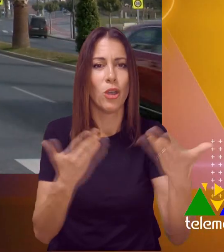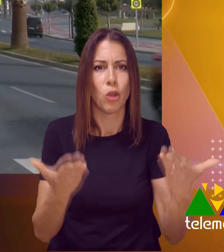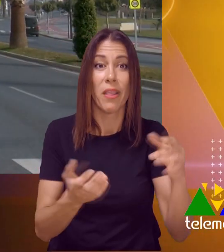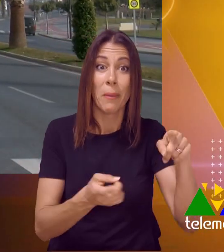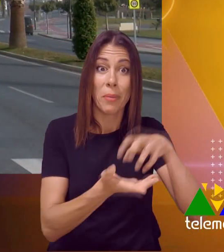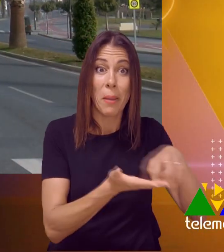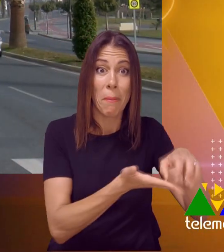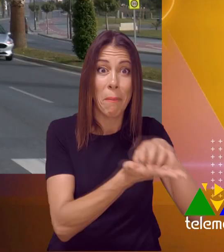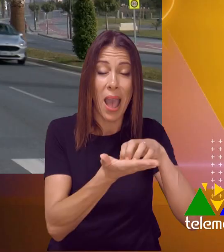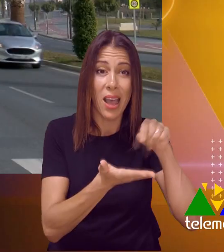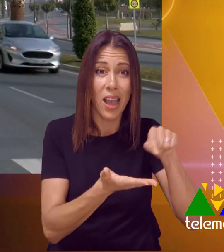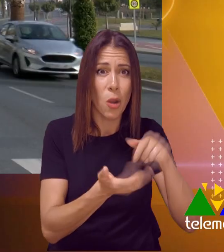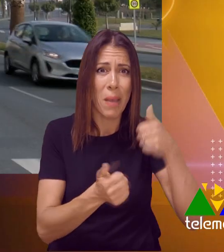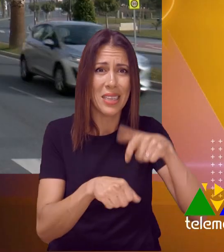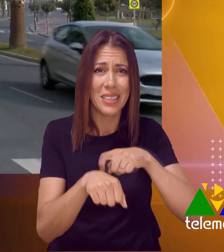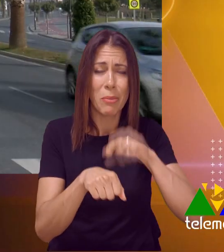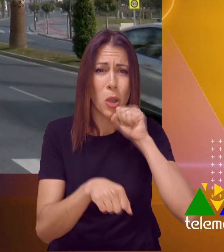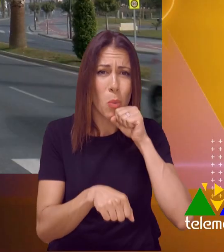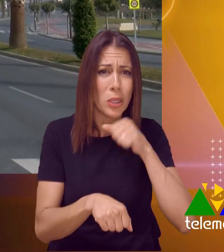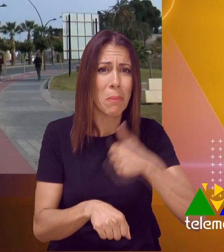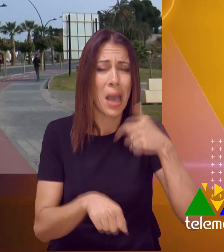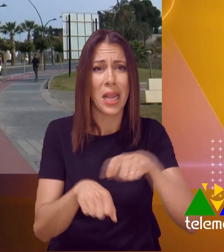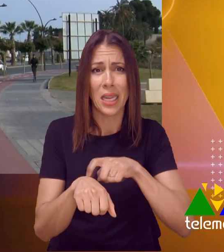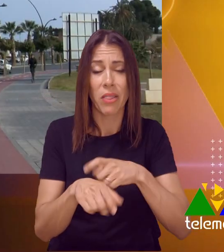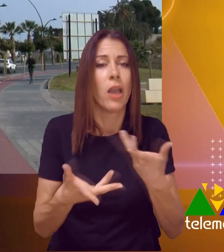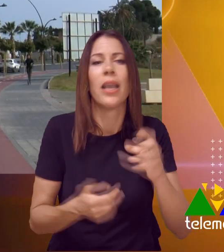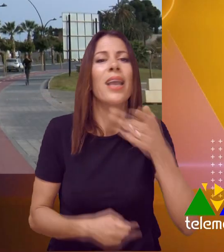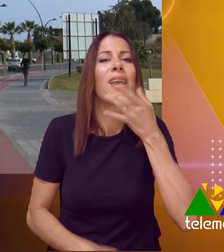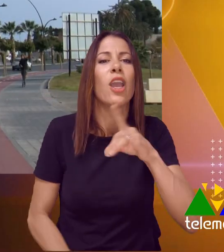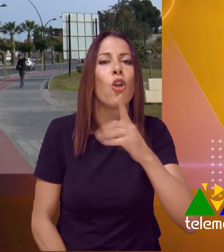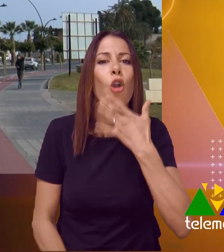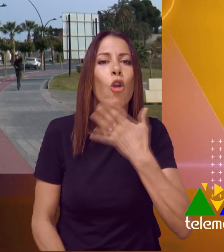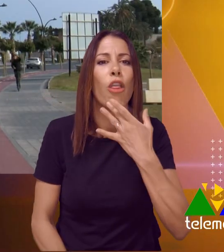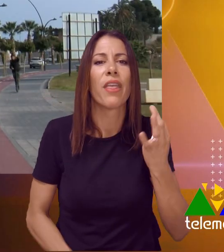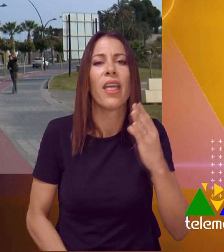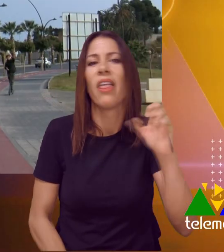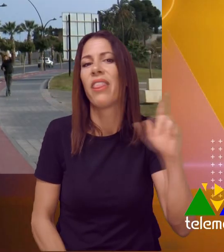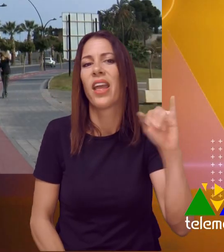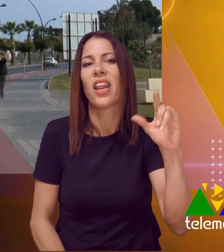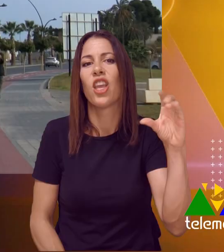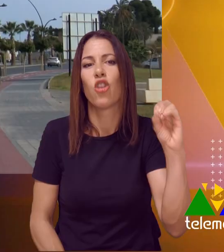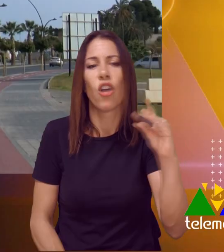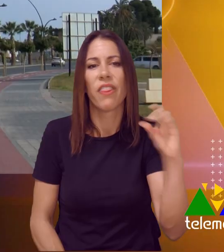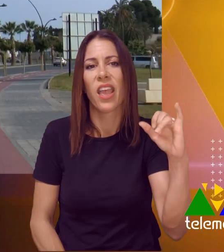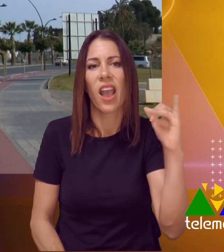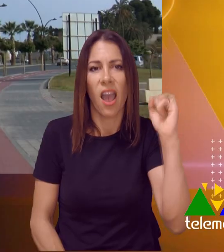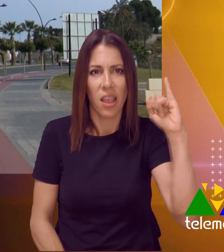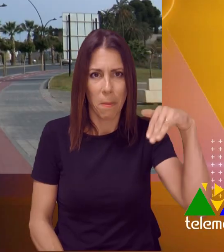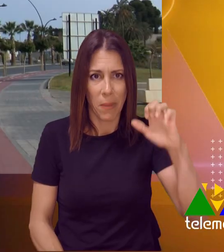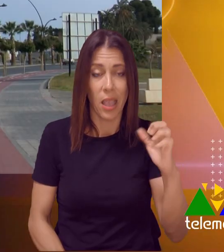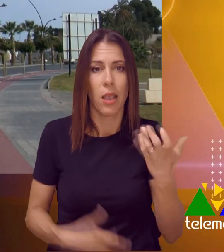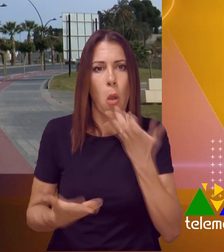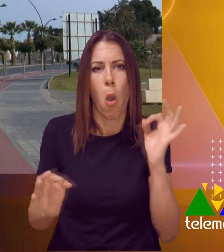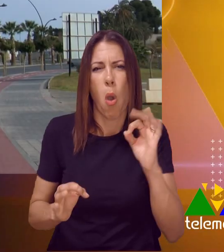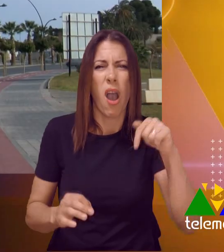barrio pues de lo más típico de Motril, lo más caracterizado. Quien no conoce el Cerrillo Jaime o el Gibraltarillo, ¿no? Aunque hoy se ha perdido más